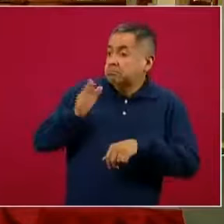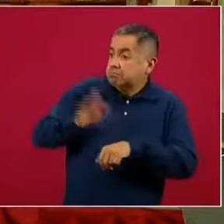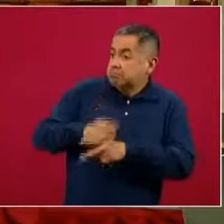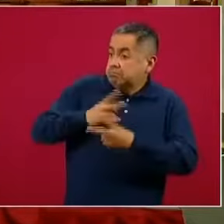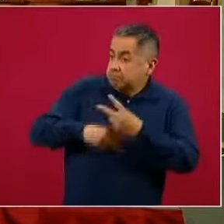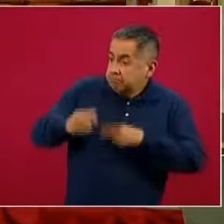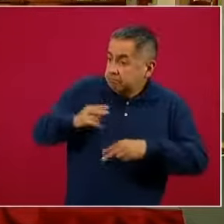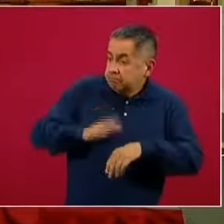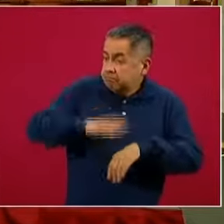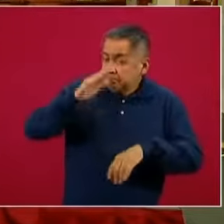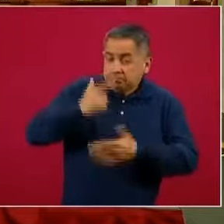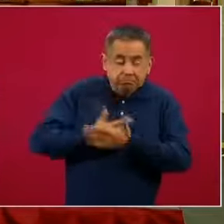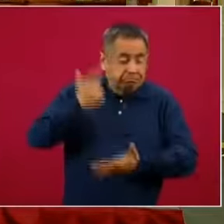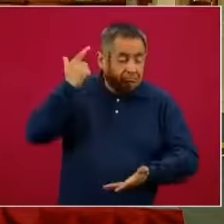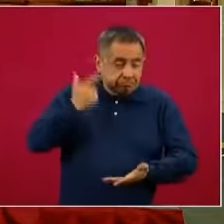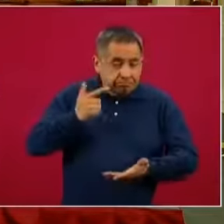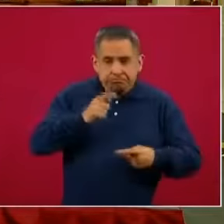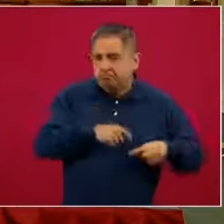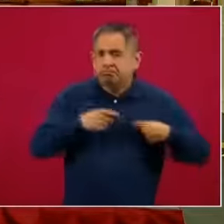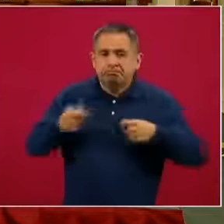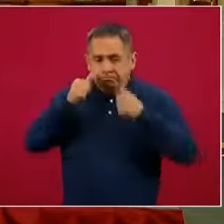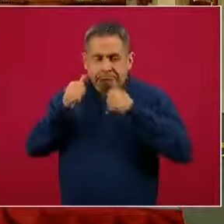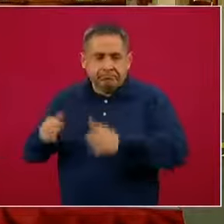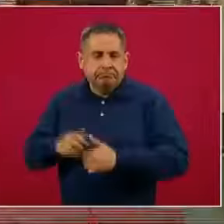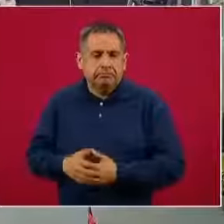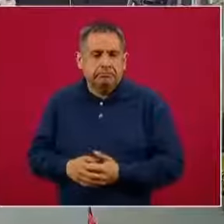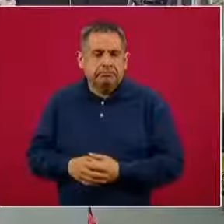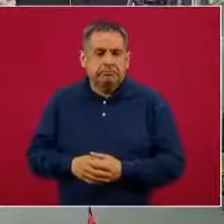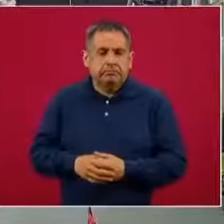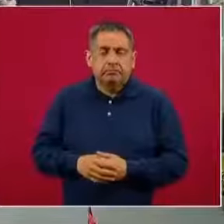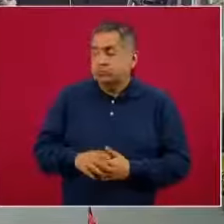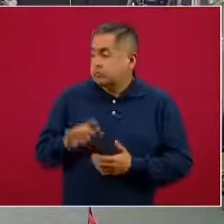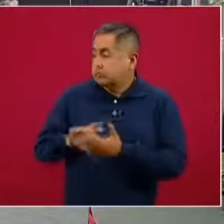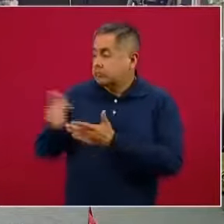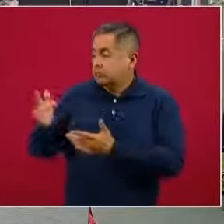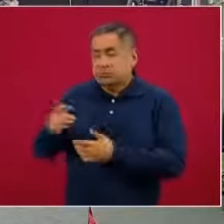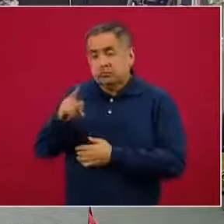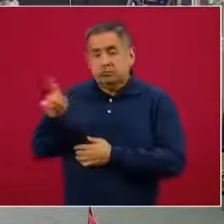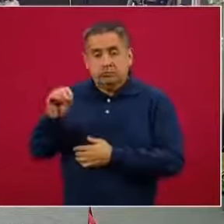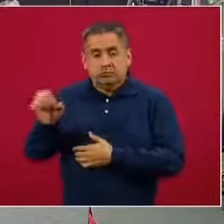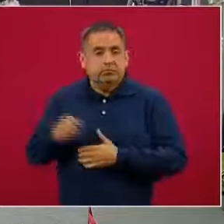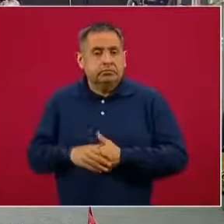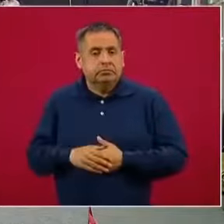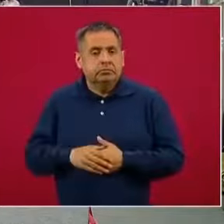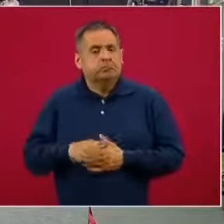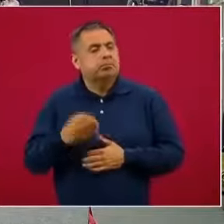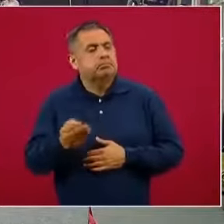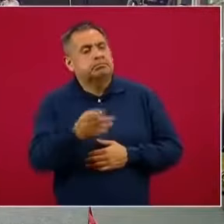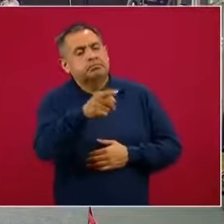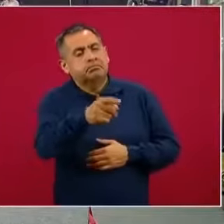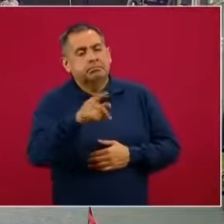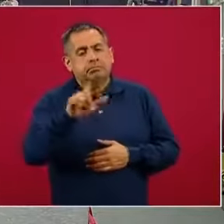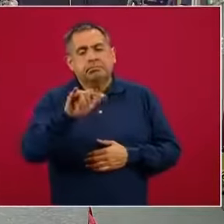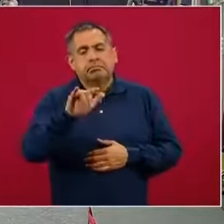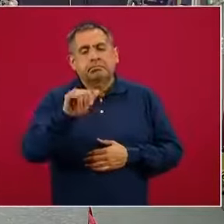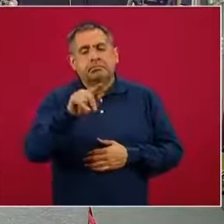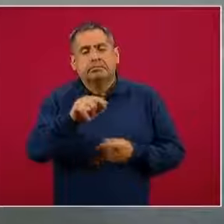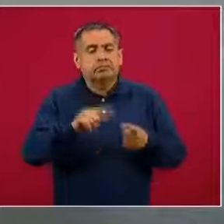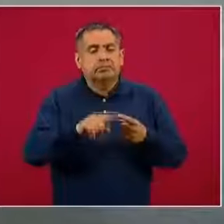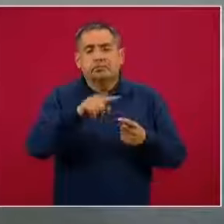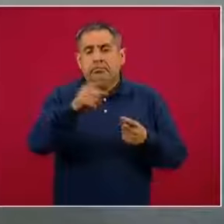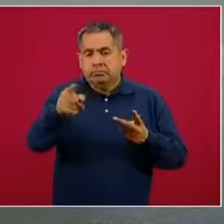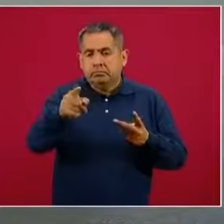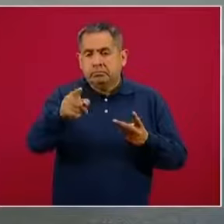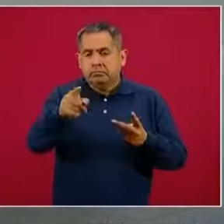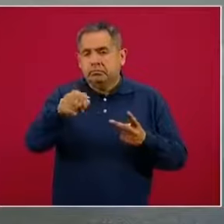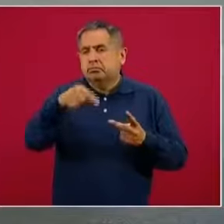la parte de cuidados intensivos. Gracias por señalarlo, maestro Zoe. Vamos a empezar con Liliana Noble, nos seguimos con usted y luego nos